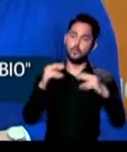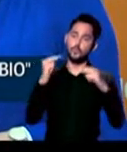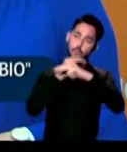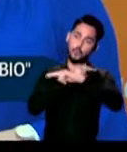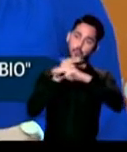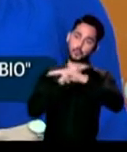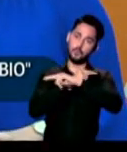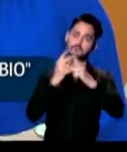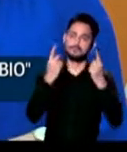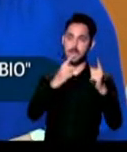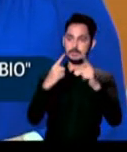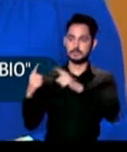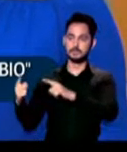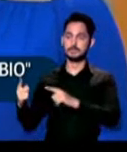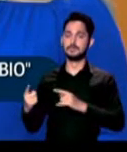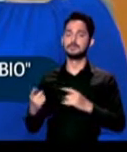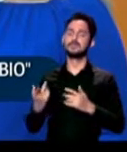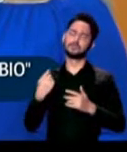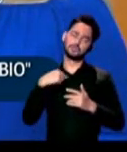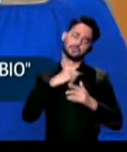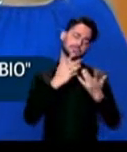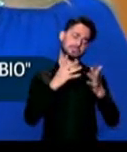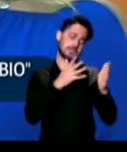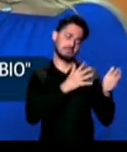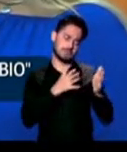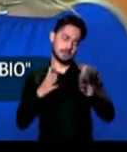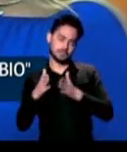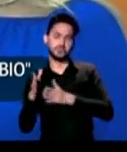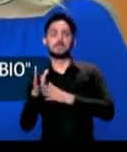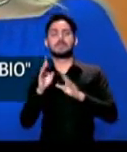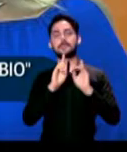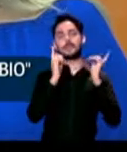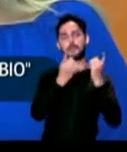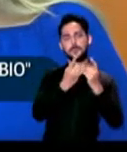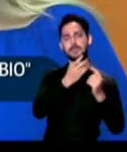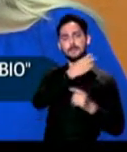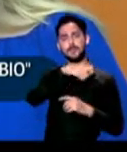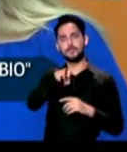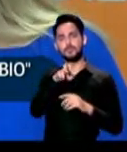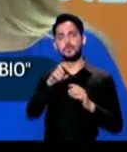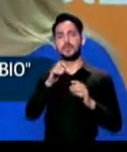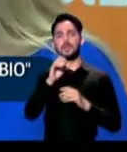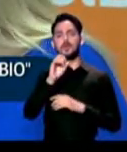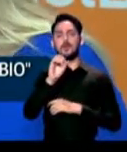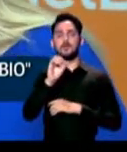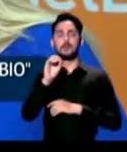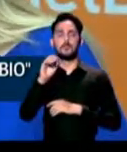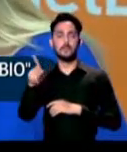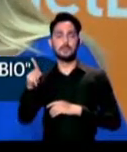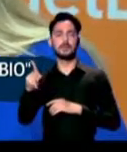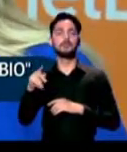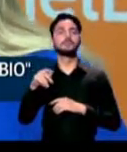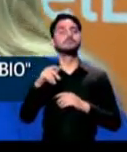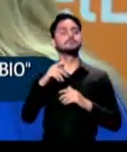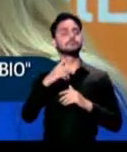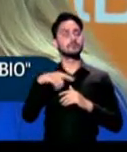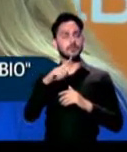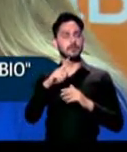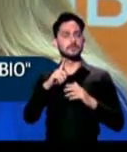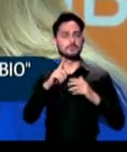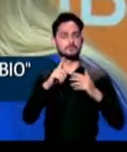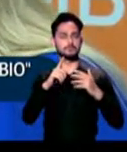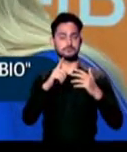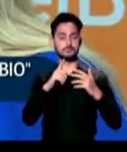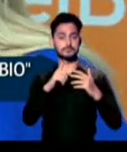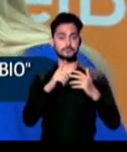transitadas? Ya se ha hecho la coordinación con el Departamento de Transportación y Obras Públicas, con la policía, las divisiones de tránsito, para mantener un orden